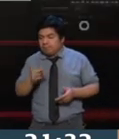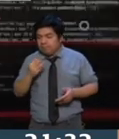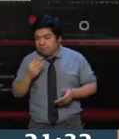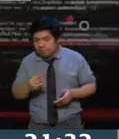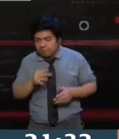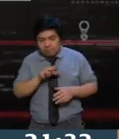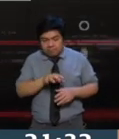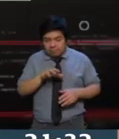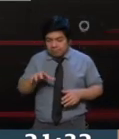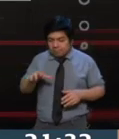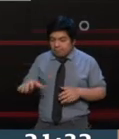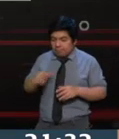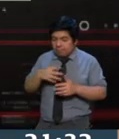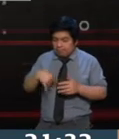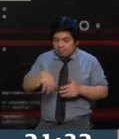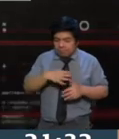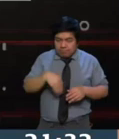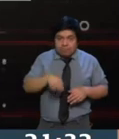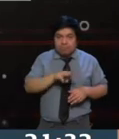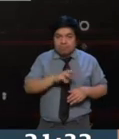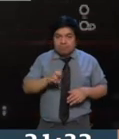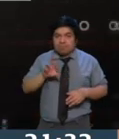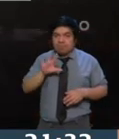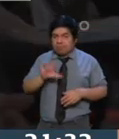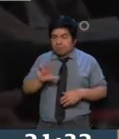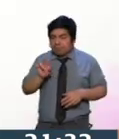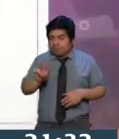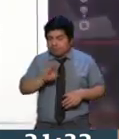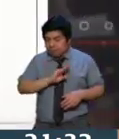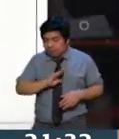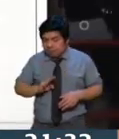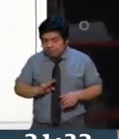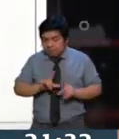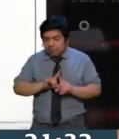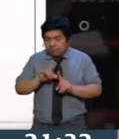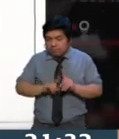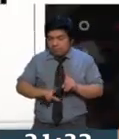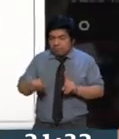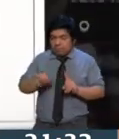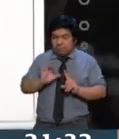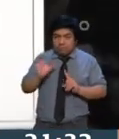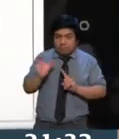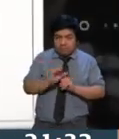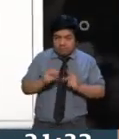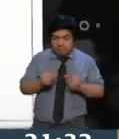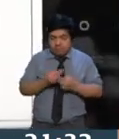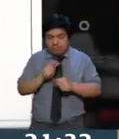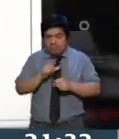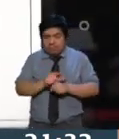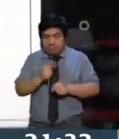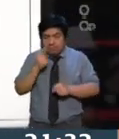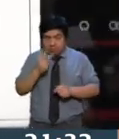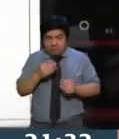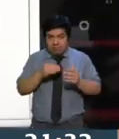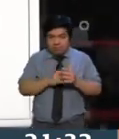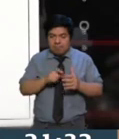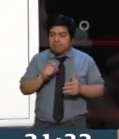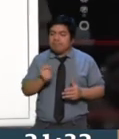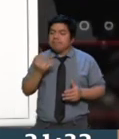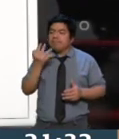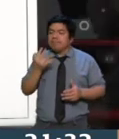en campo en 352 municipios del país. La Comisión Nacional de Búsqueda recibió en